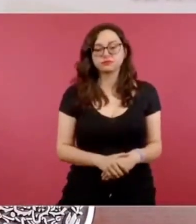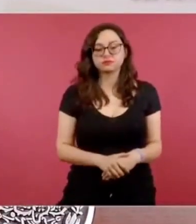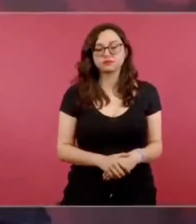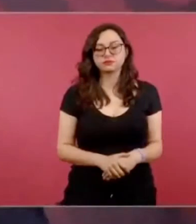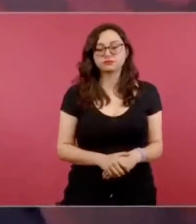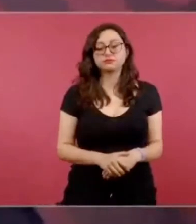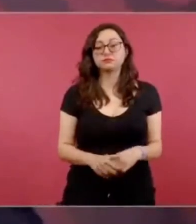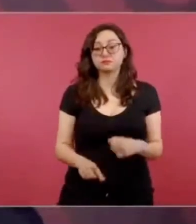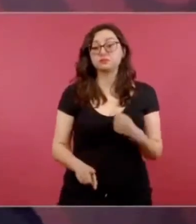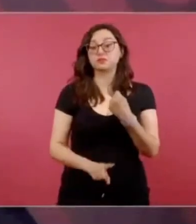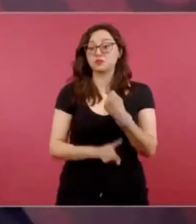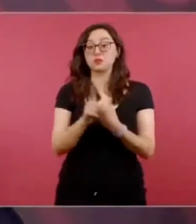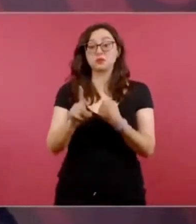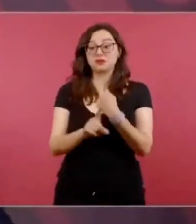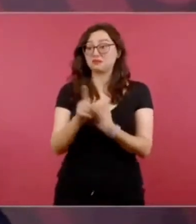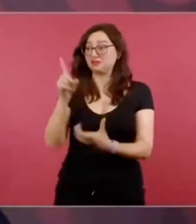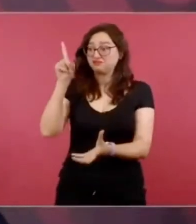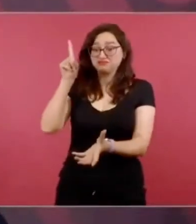Es un problema estructural,